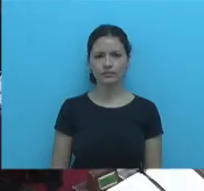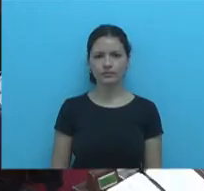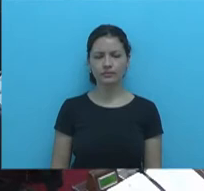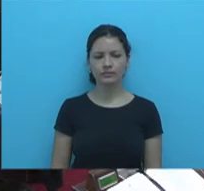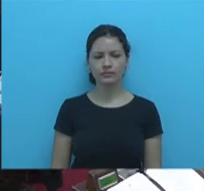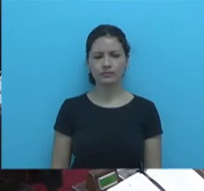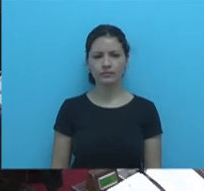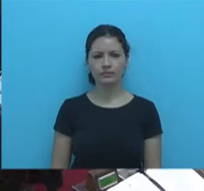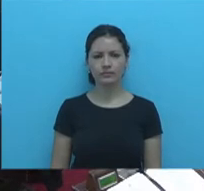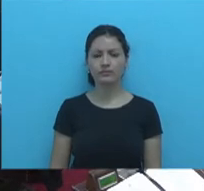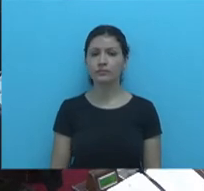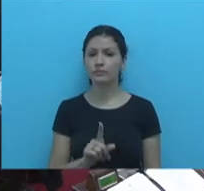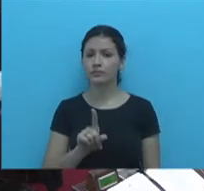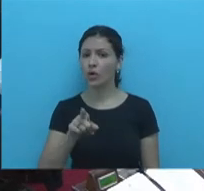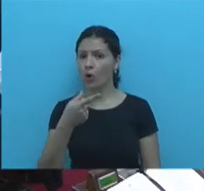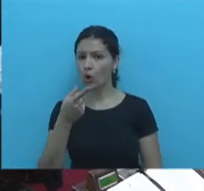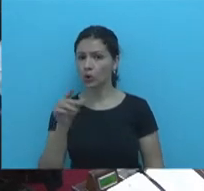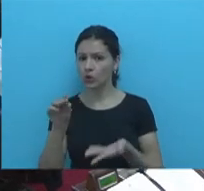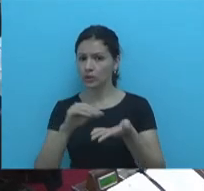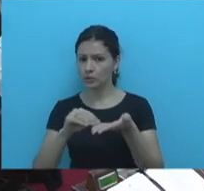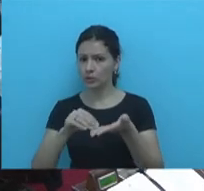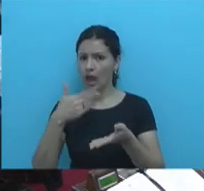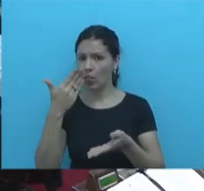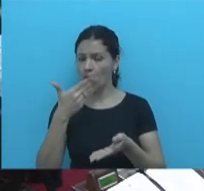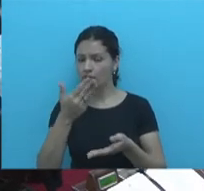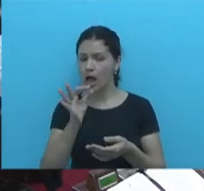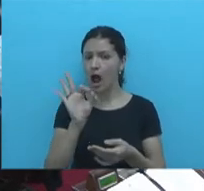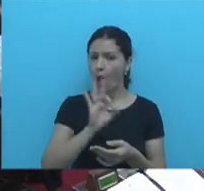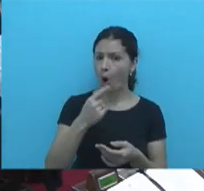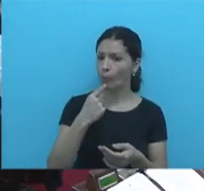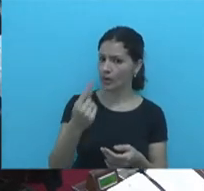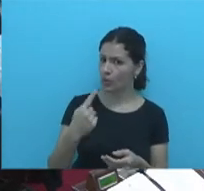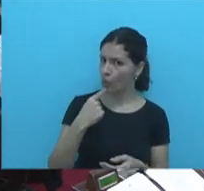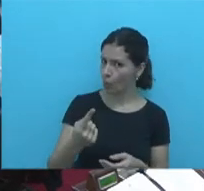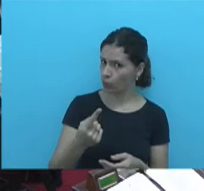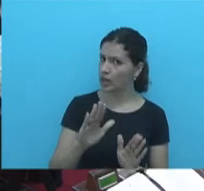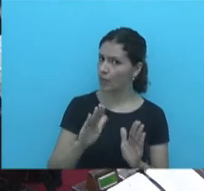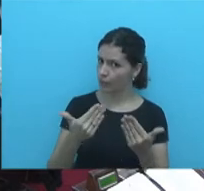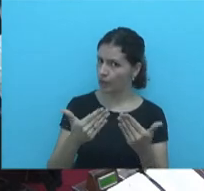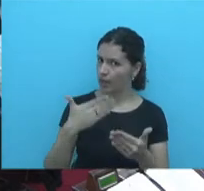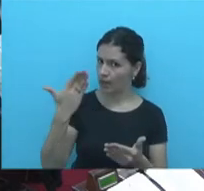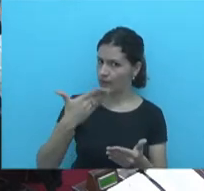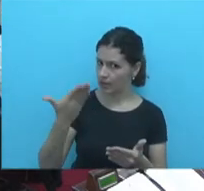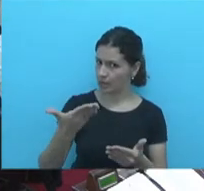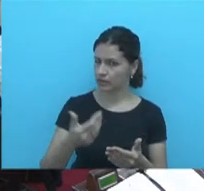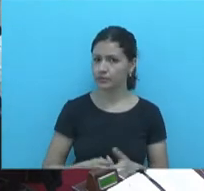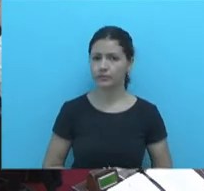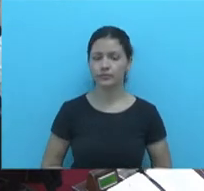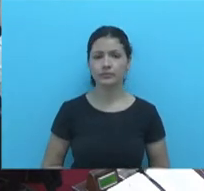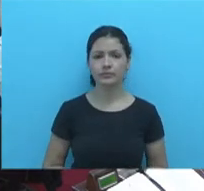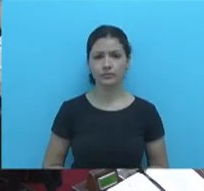¿Alguien más quiere fundamentar o preguntar sobre el proyecto? Tiene la palabra la diputada